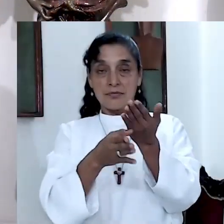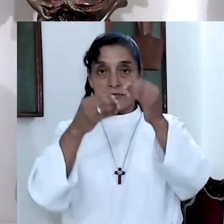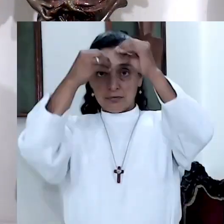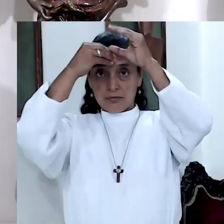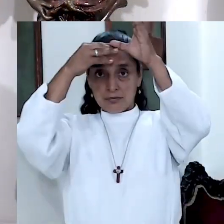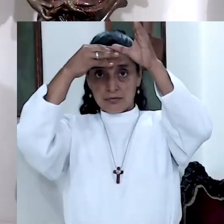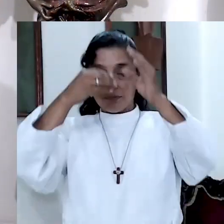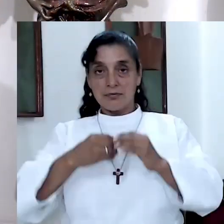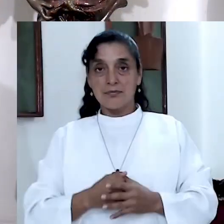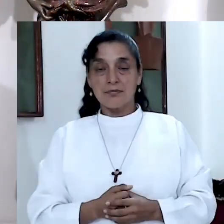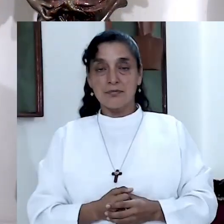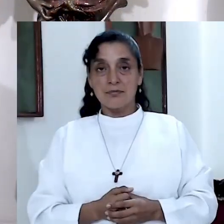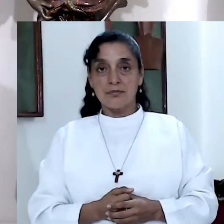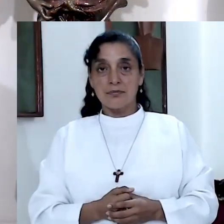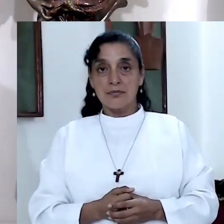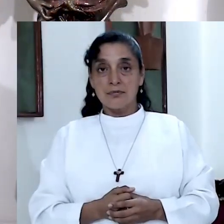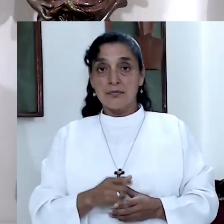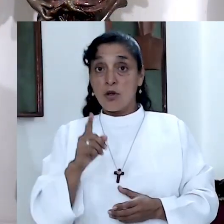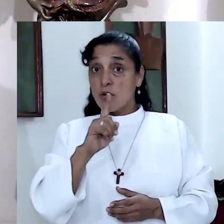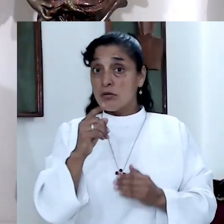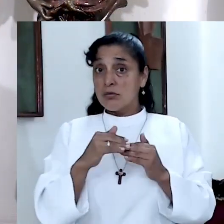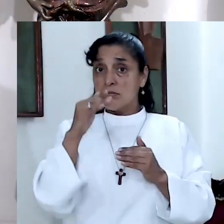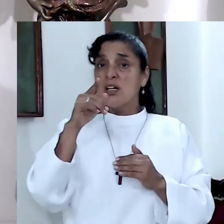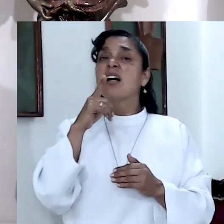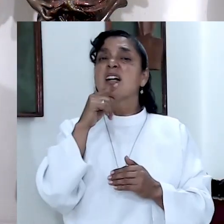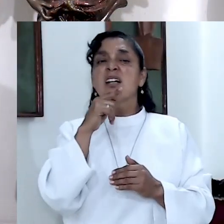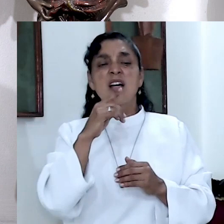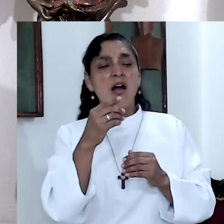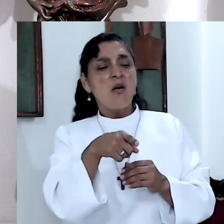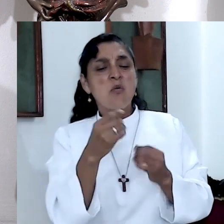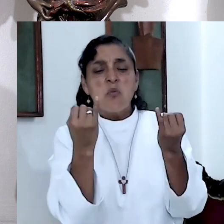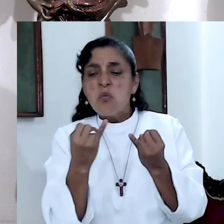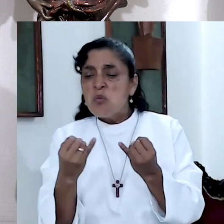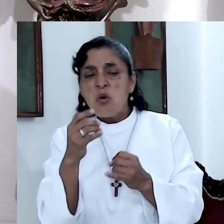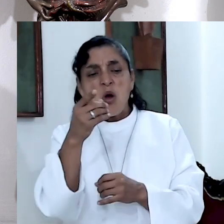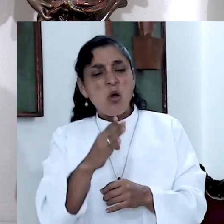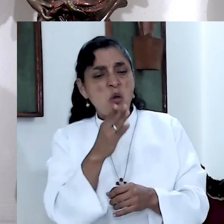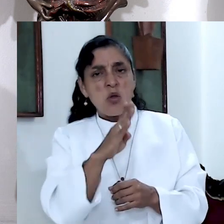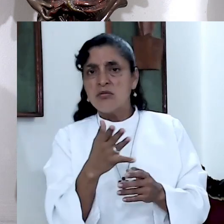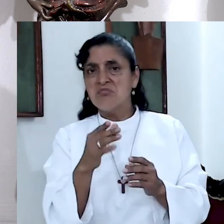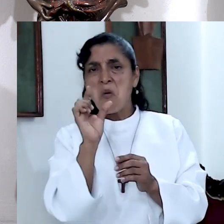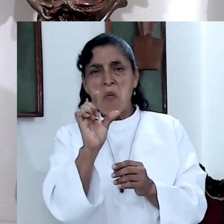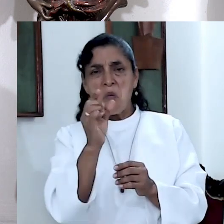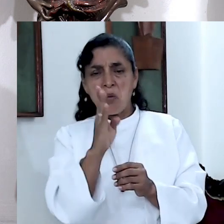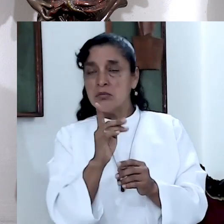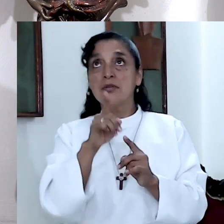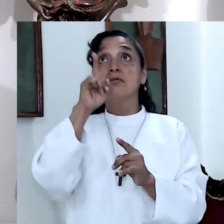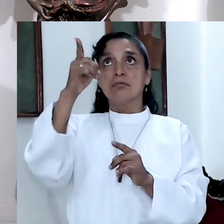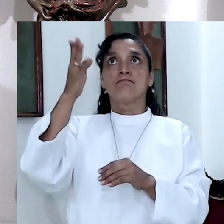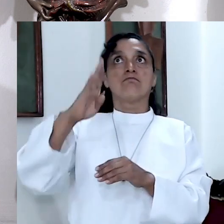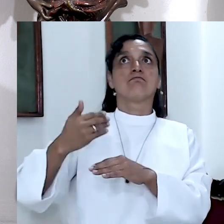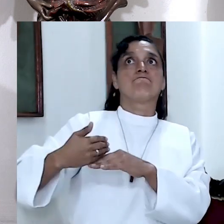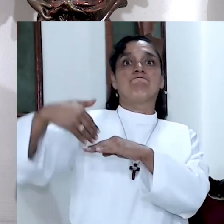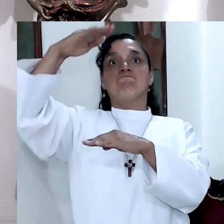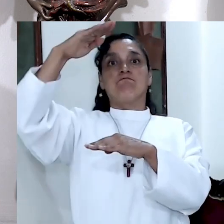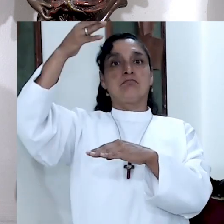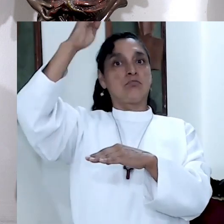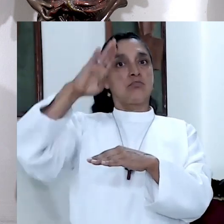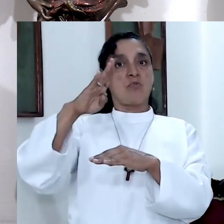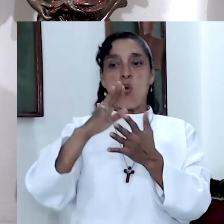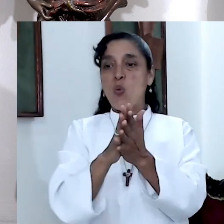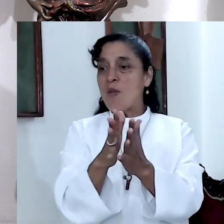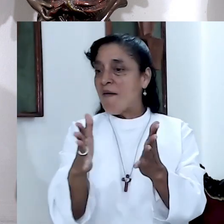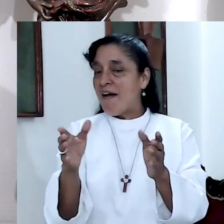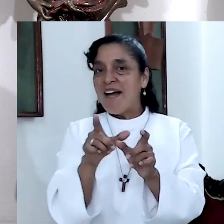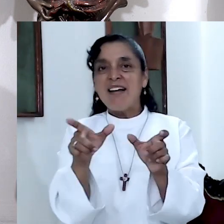Sabiduría. No hay más Dios que tú, Señor, que cuidas de todas las cosas. No hay nadie a